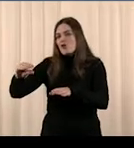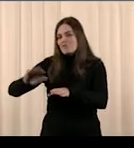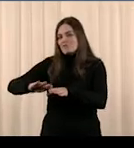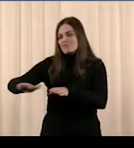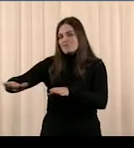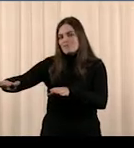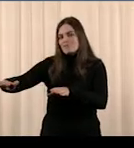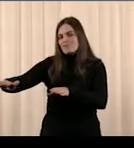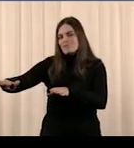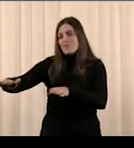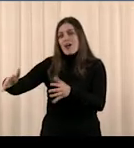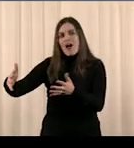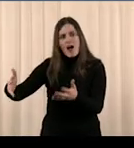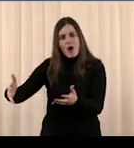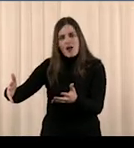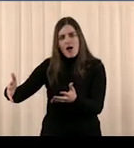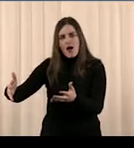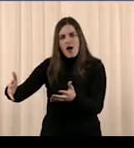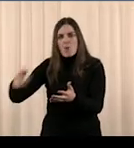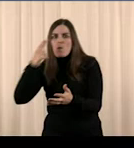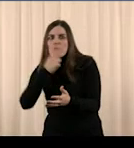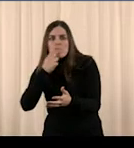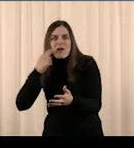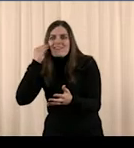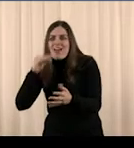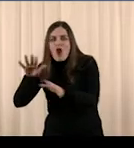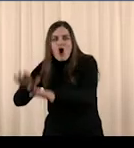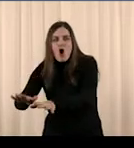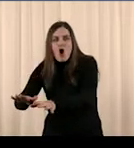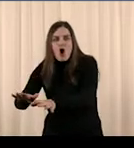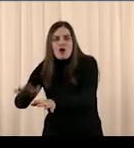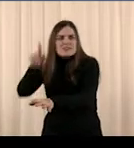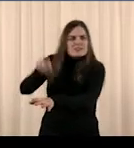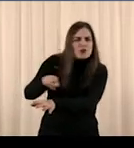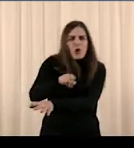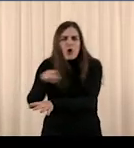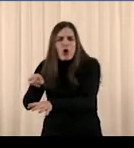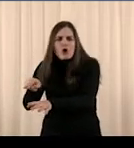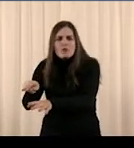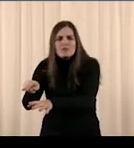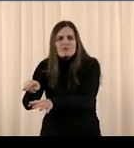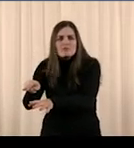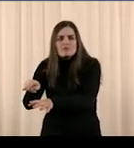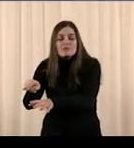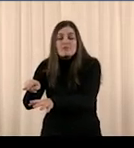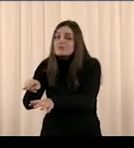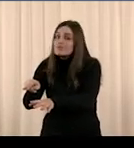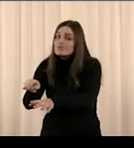it's trapped. Ahora está atrapada, right? ¿Verdad? Or is it? Sí, no.